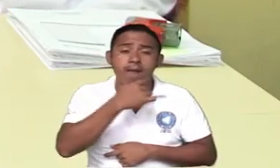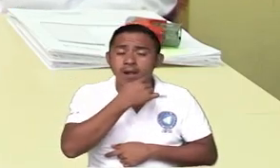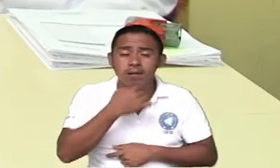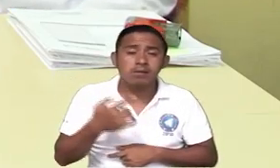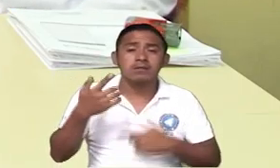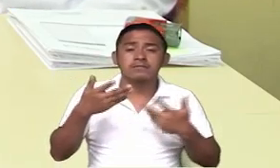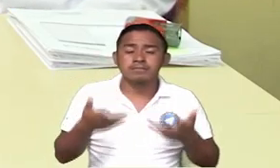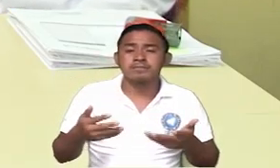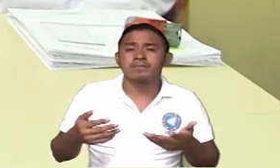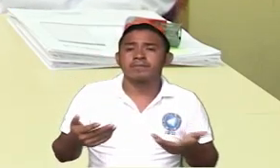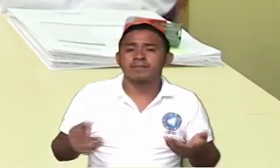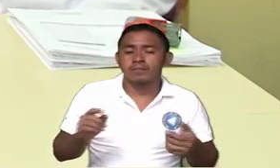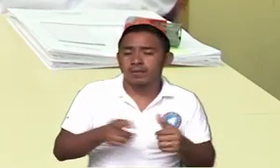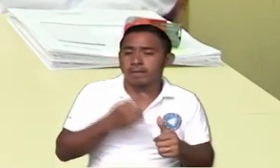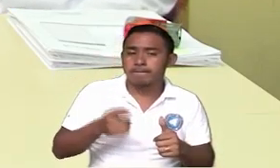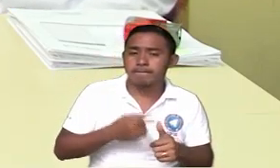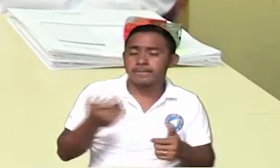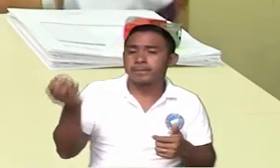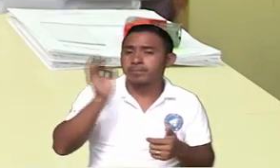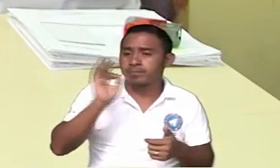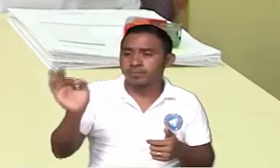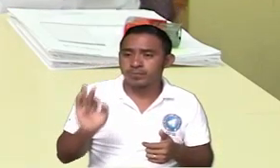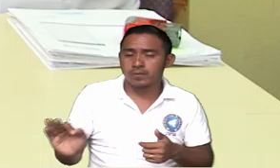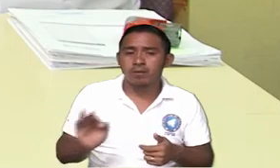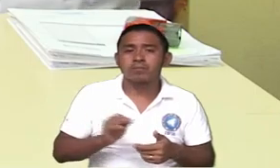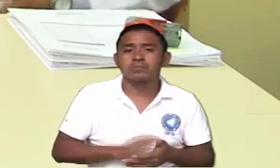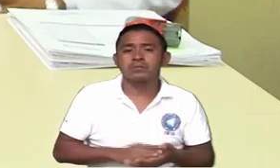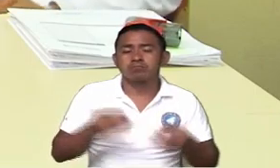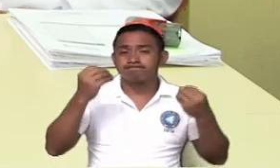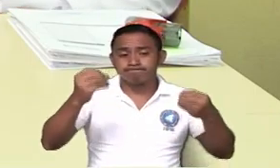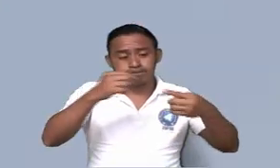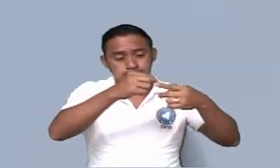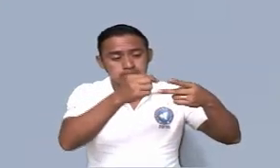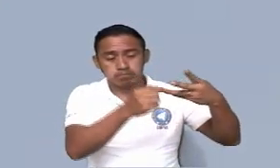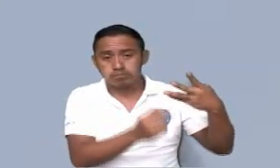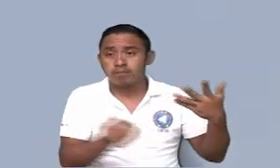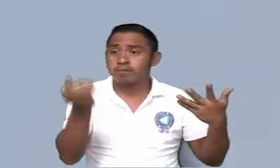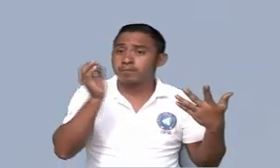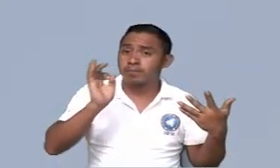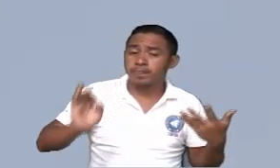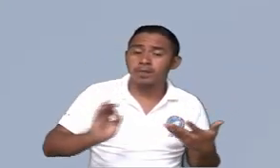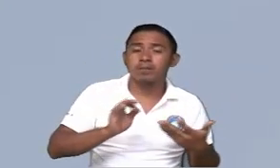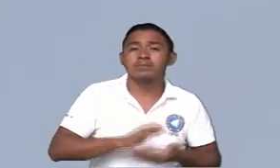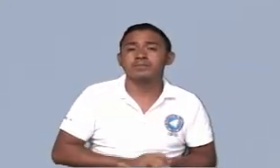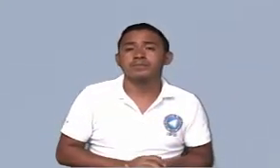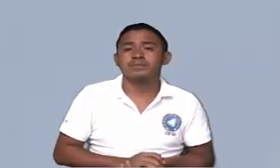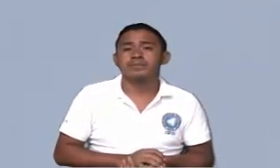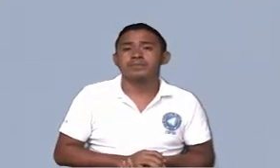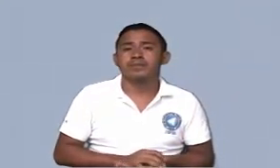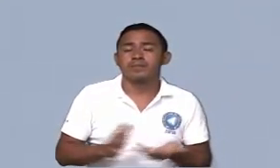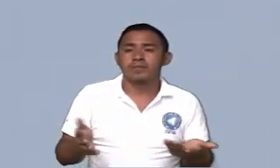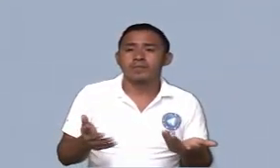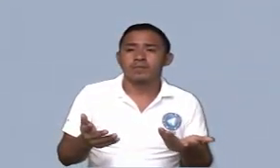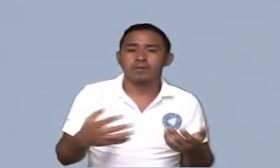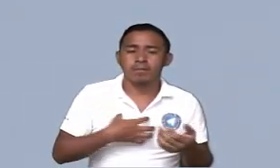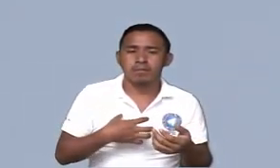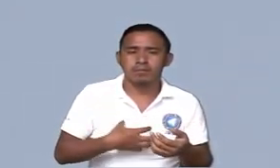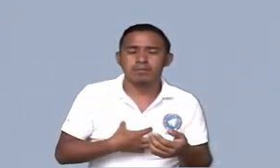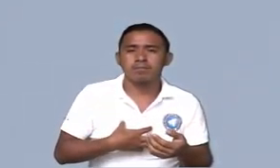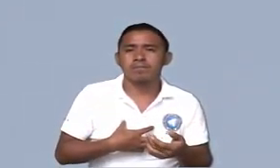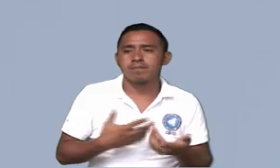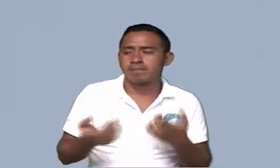Y la principal función, tiene múltiples funciones, pero la principal función es la humidificación